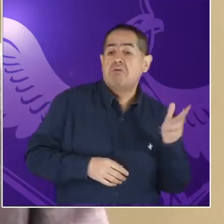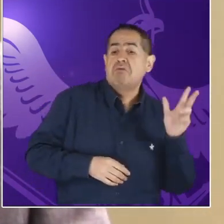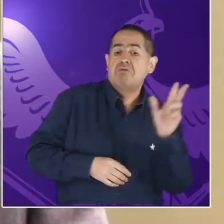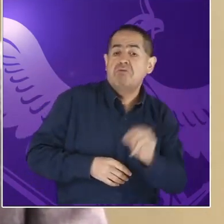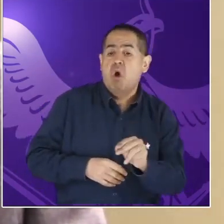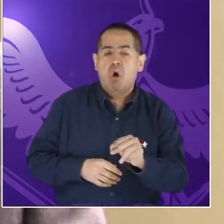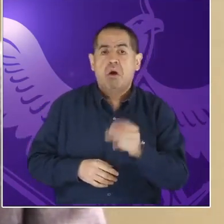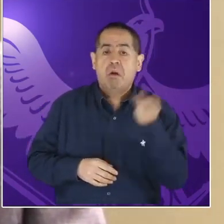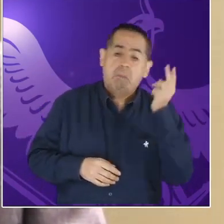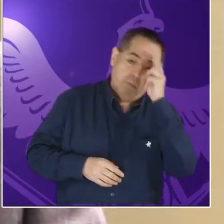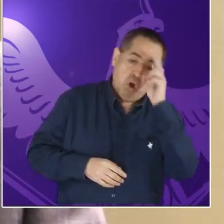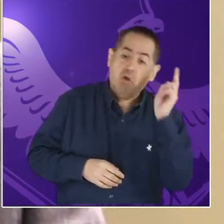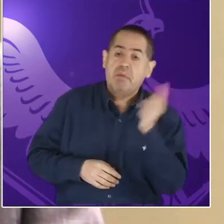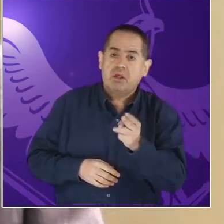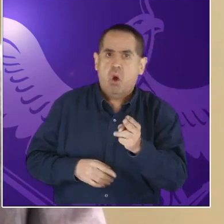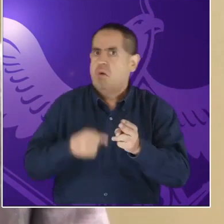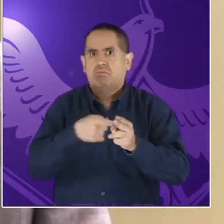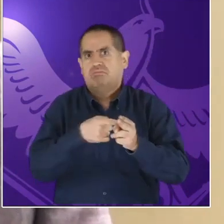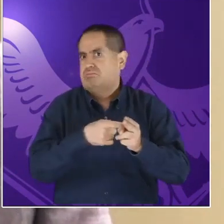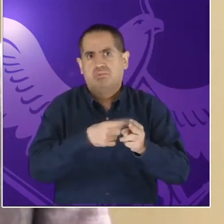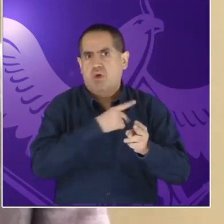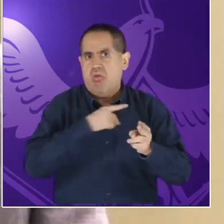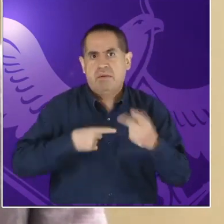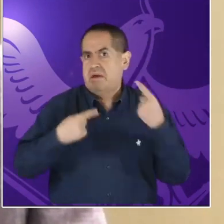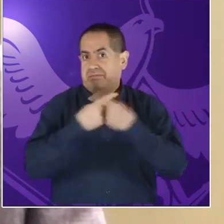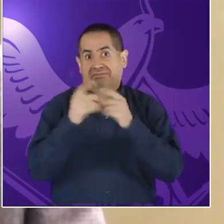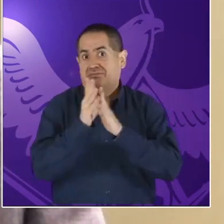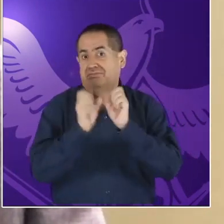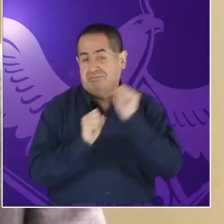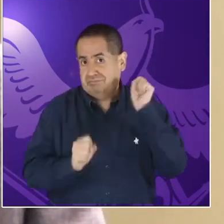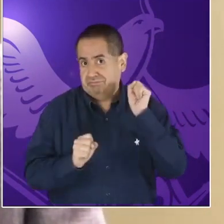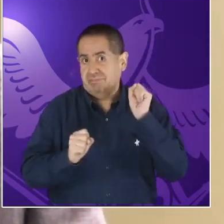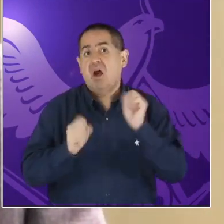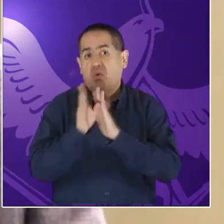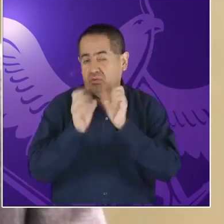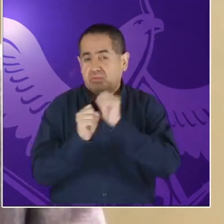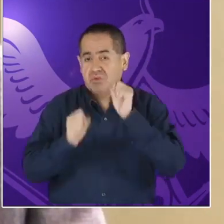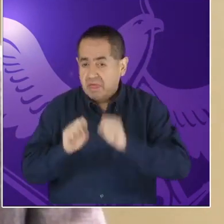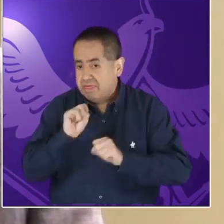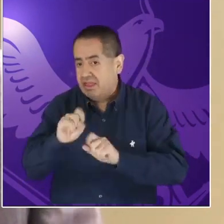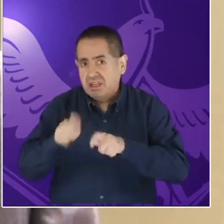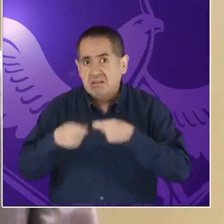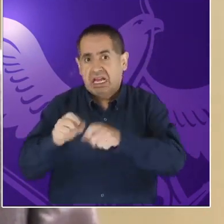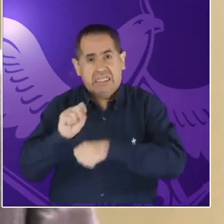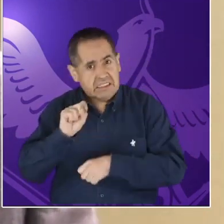es inconstitucional prohibir el matrimonio igualitario, con lo cual da una